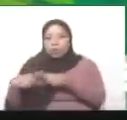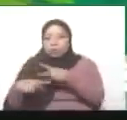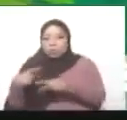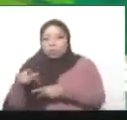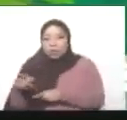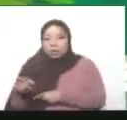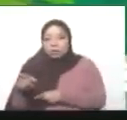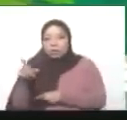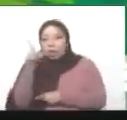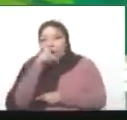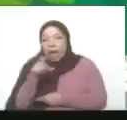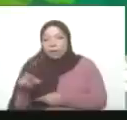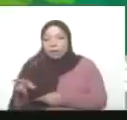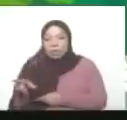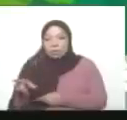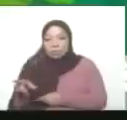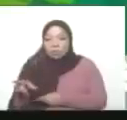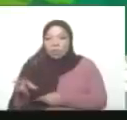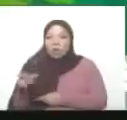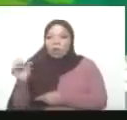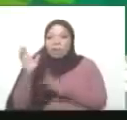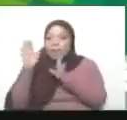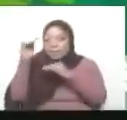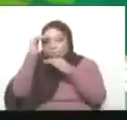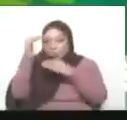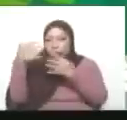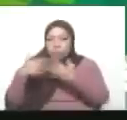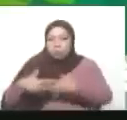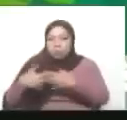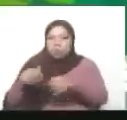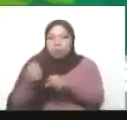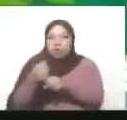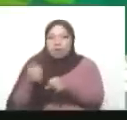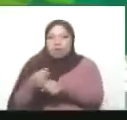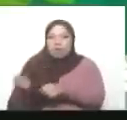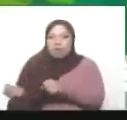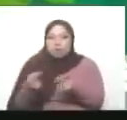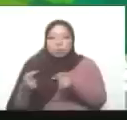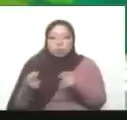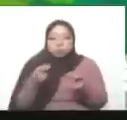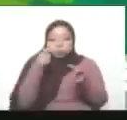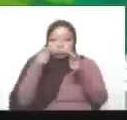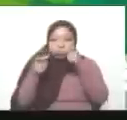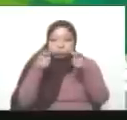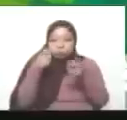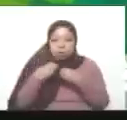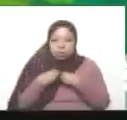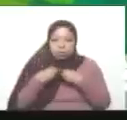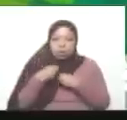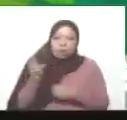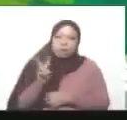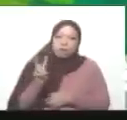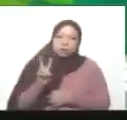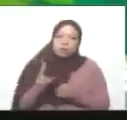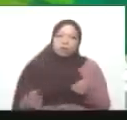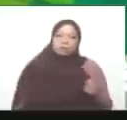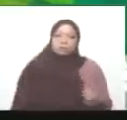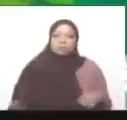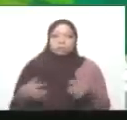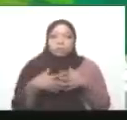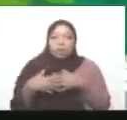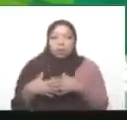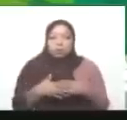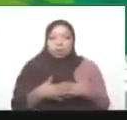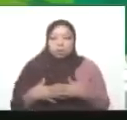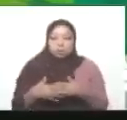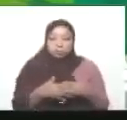para atender el impacto de la crisis migratoria y de seguridad que viene desde Venezuela Estados Unidos